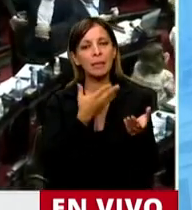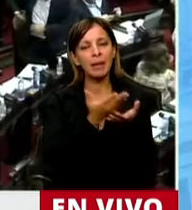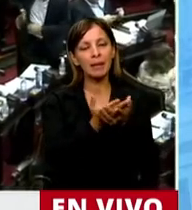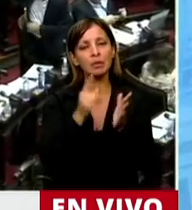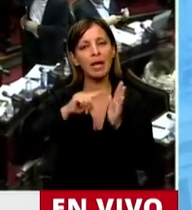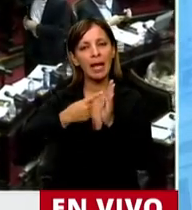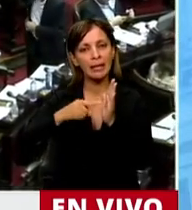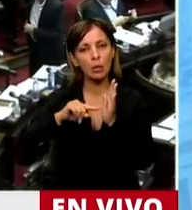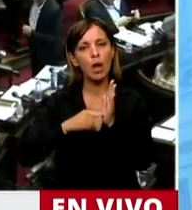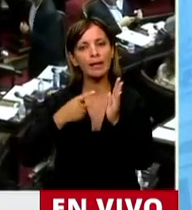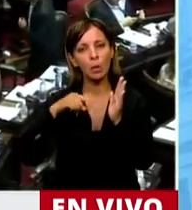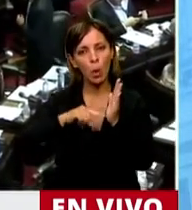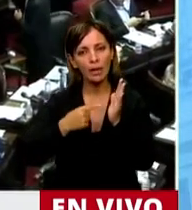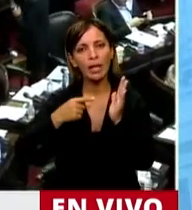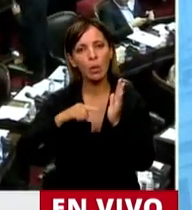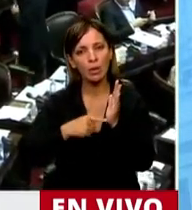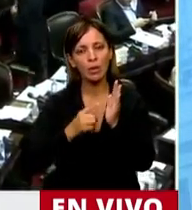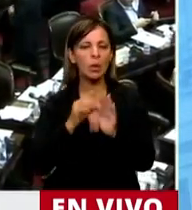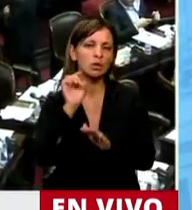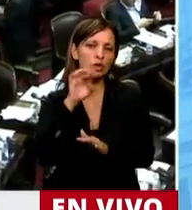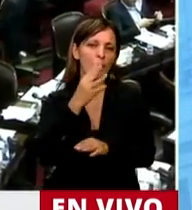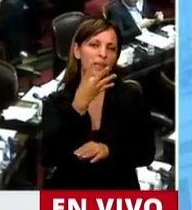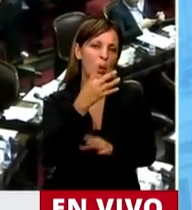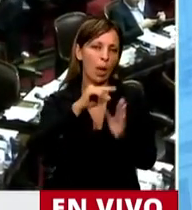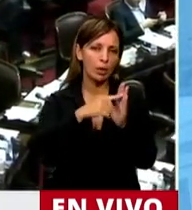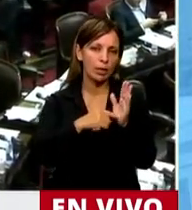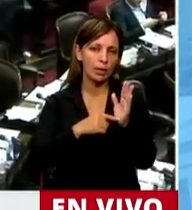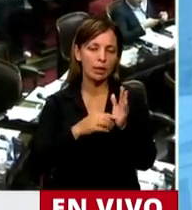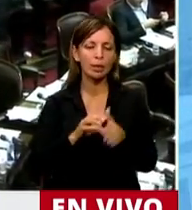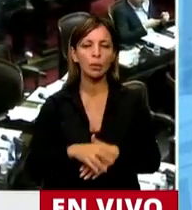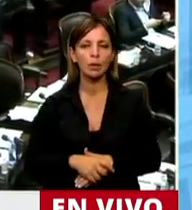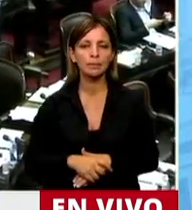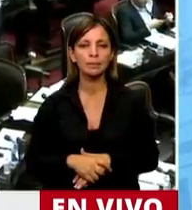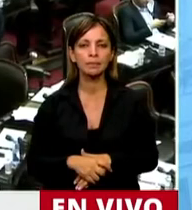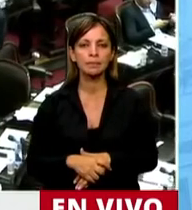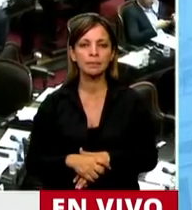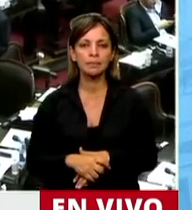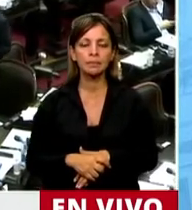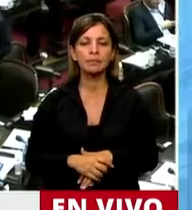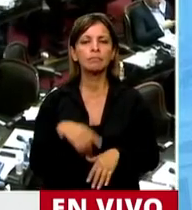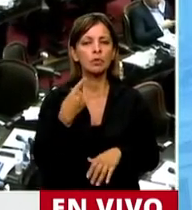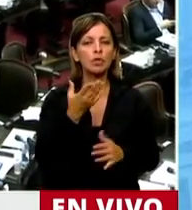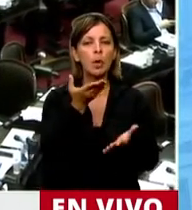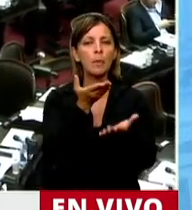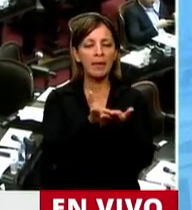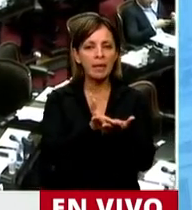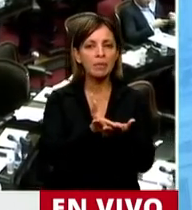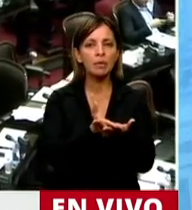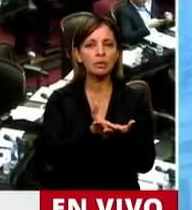particular artículo por artículo, son solamente 4 artículos más el de forma, vamos a pedir que se